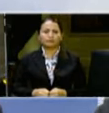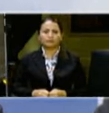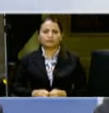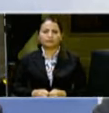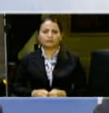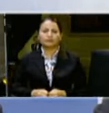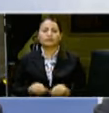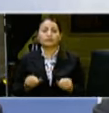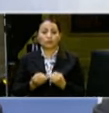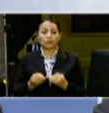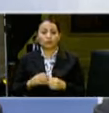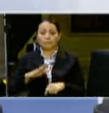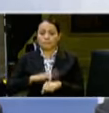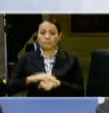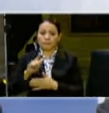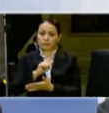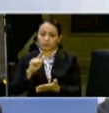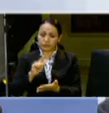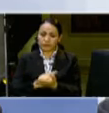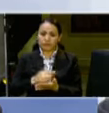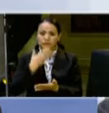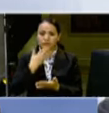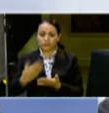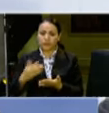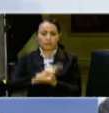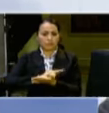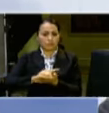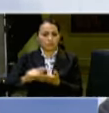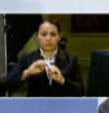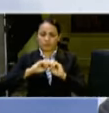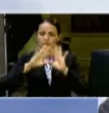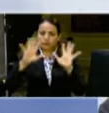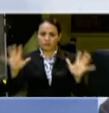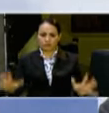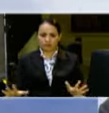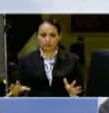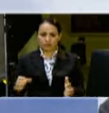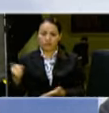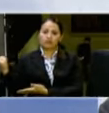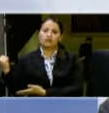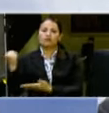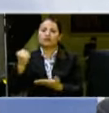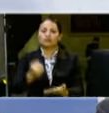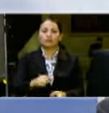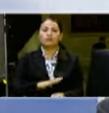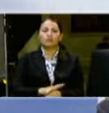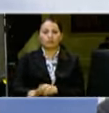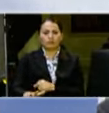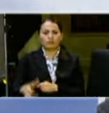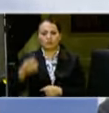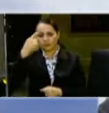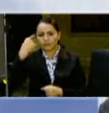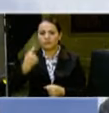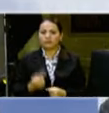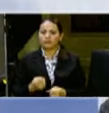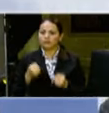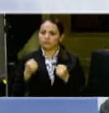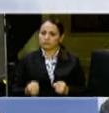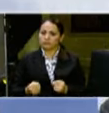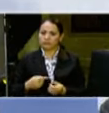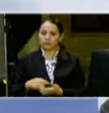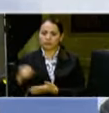mucho más efectiva, mucho más eficiente y mucho más transparente del ejercicio de los recursos en materia de política exterior para asegurarnos de que